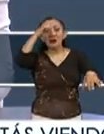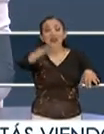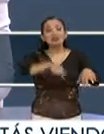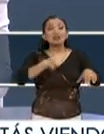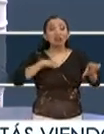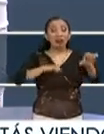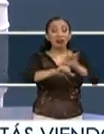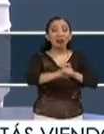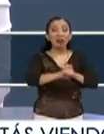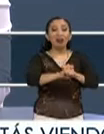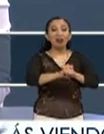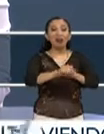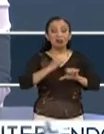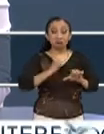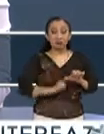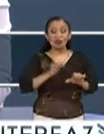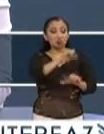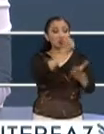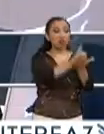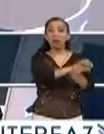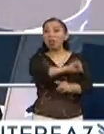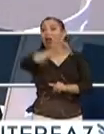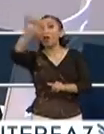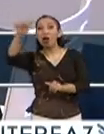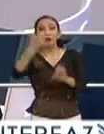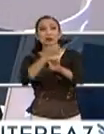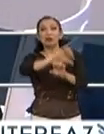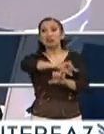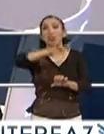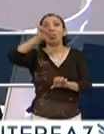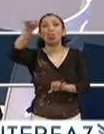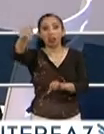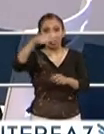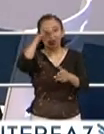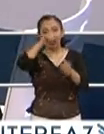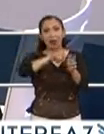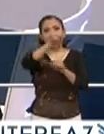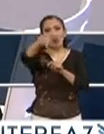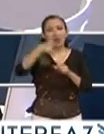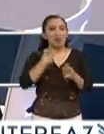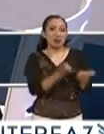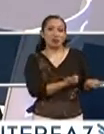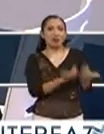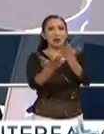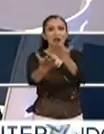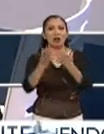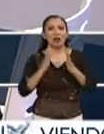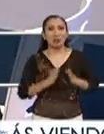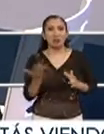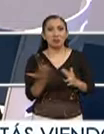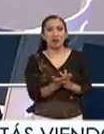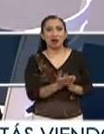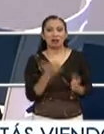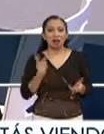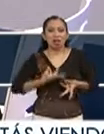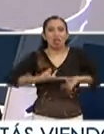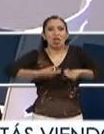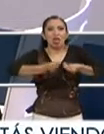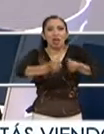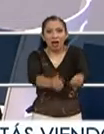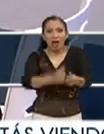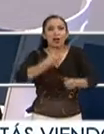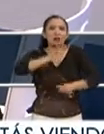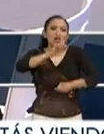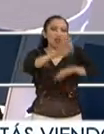estos trasplantes pueden ser de ciudad o incluso de estado, donde implica el traslado que es otro costo y es